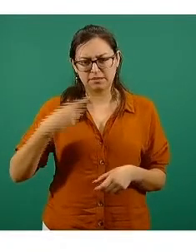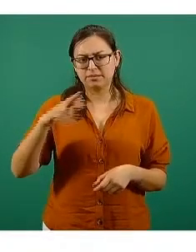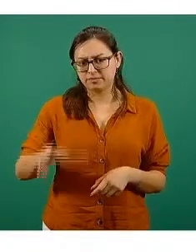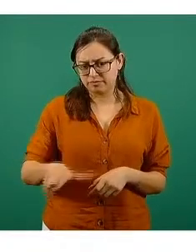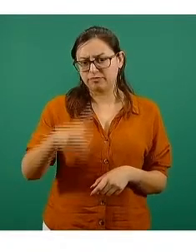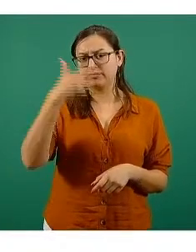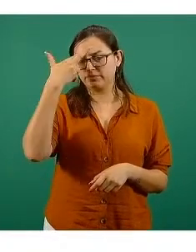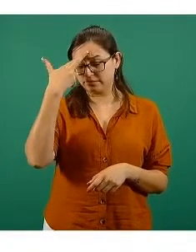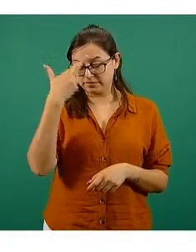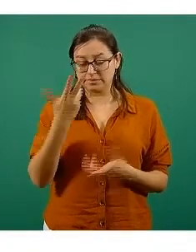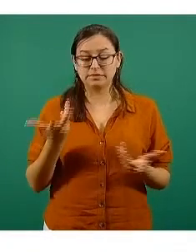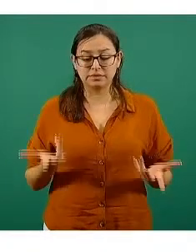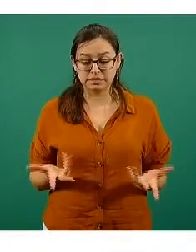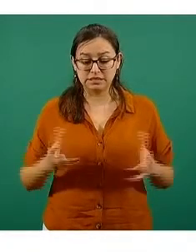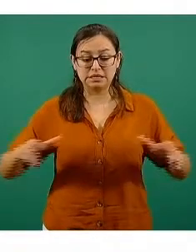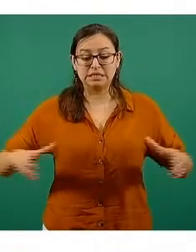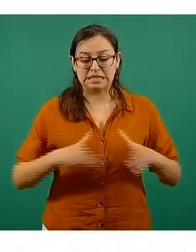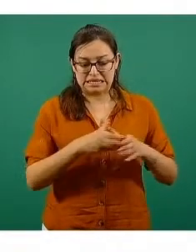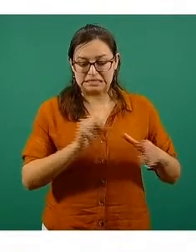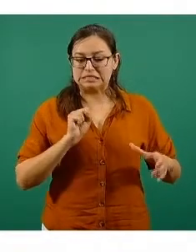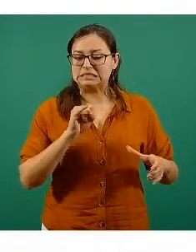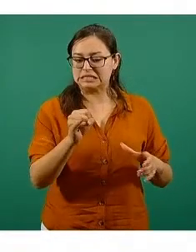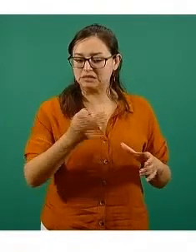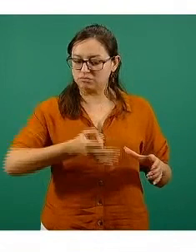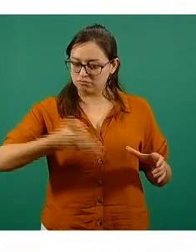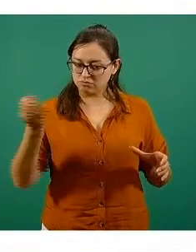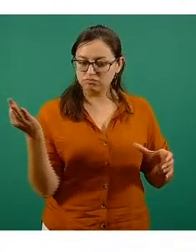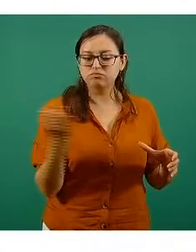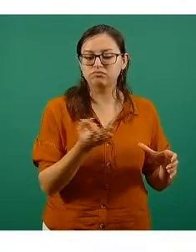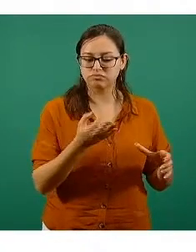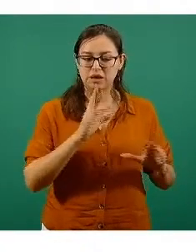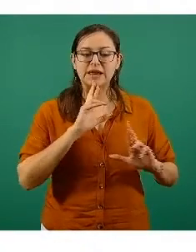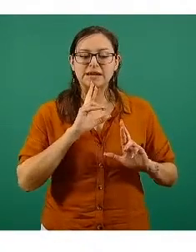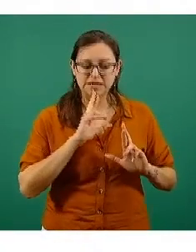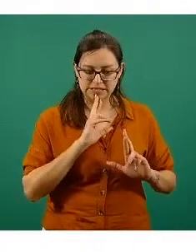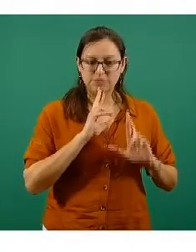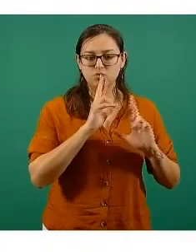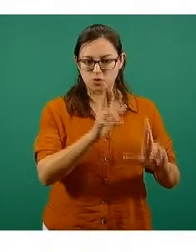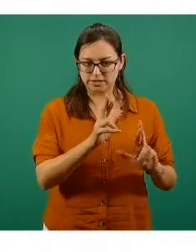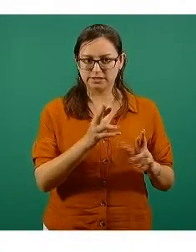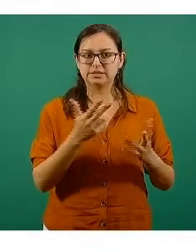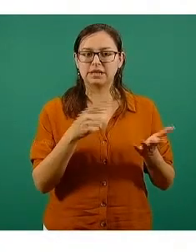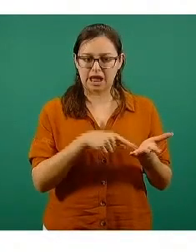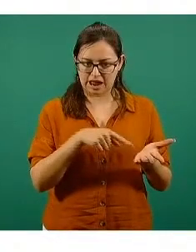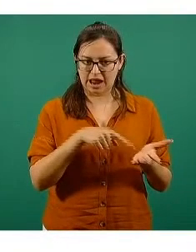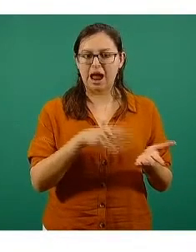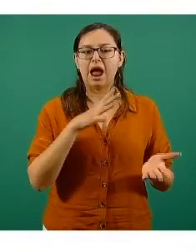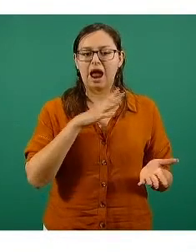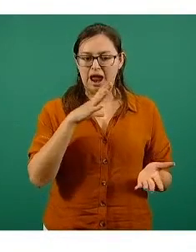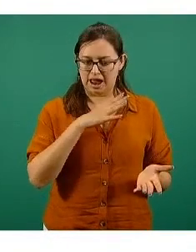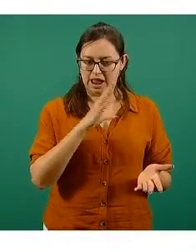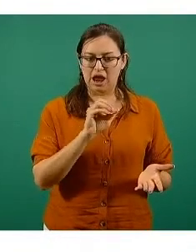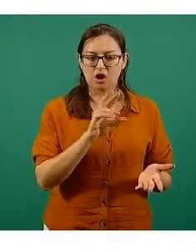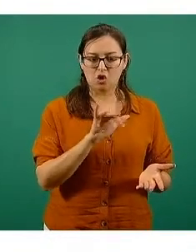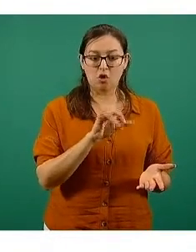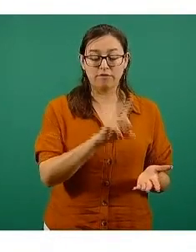confirmados más el número de casos que tal vez quedaron no sin muestra, pero seguían siendo con un cuadro